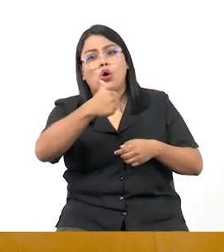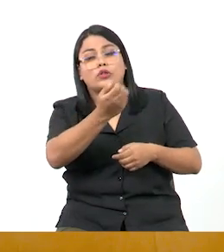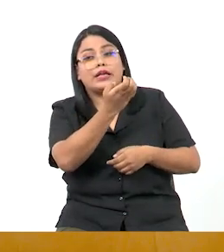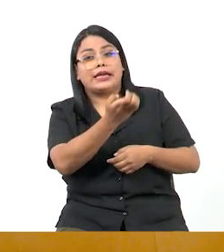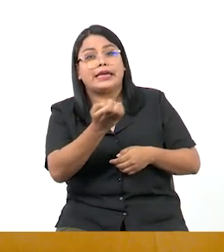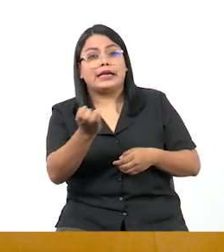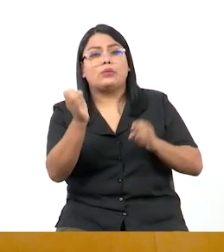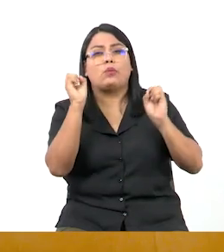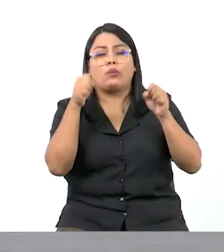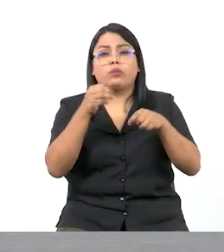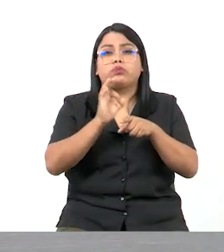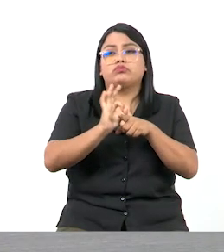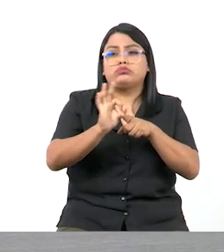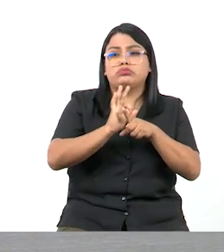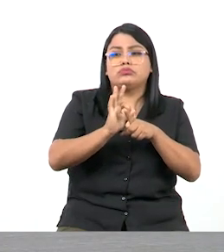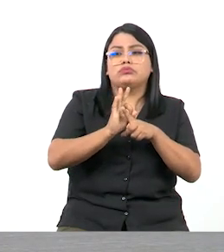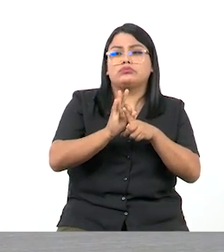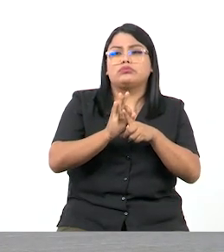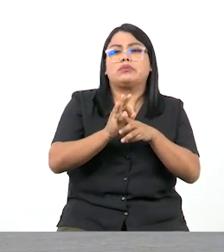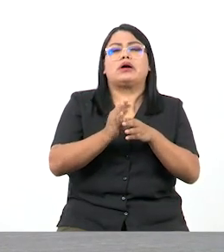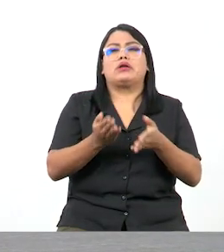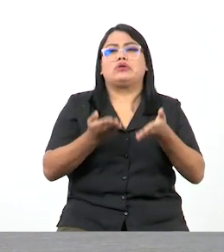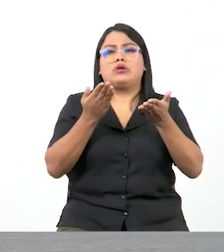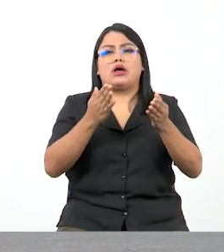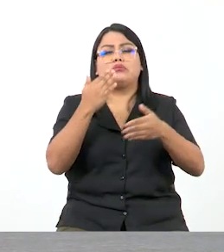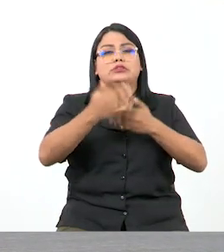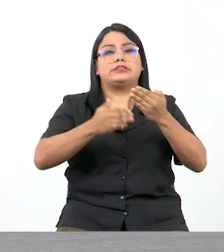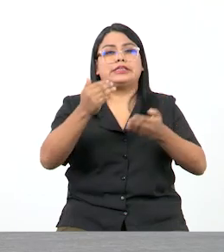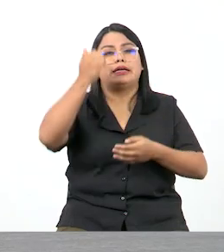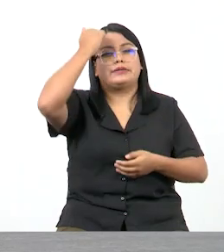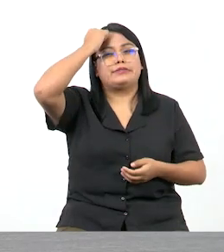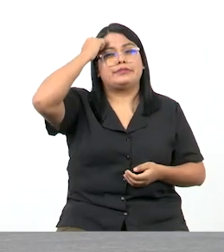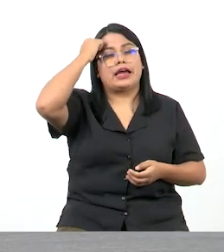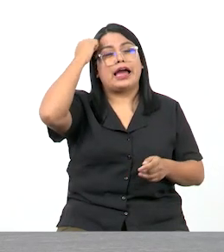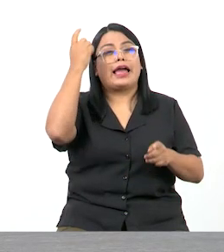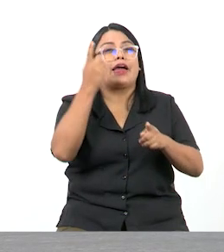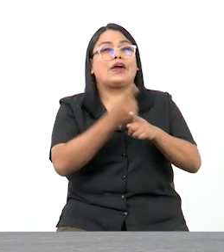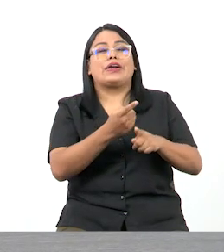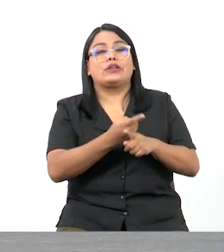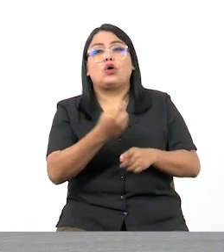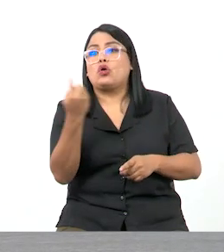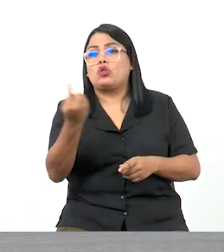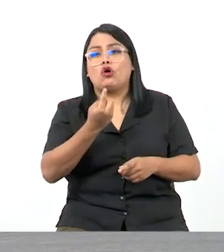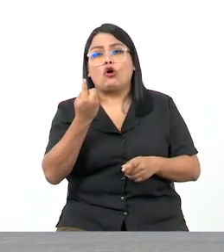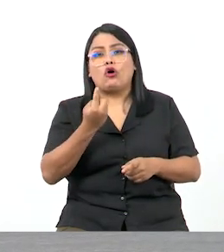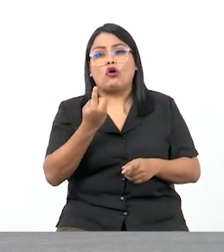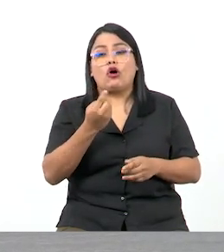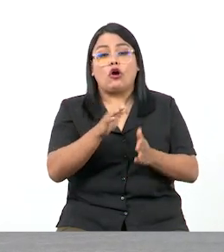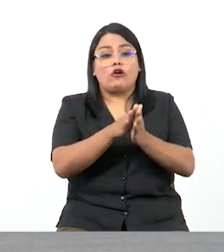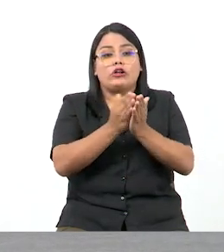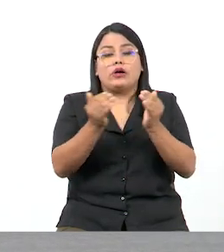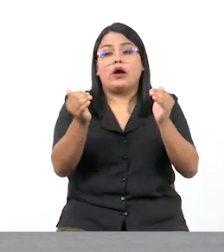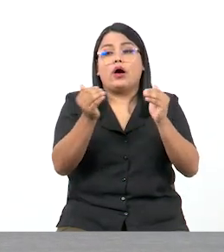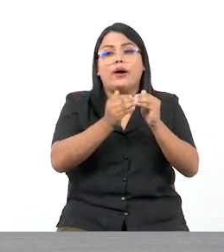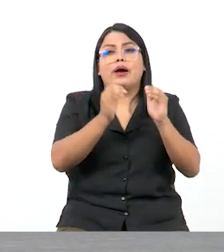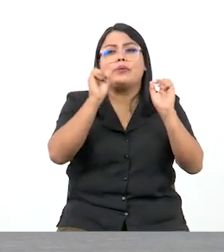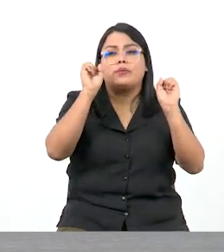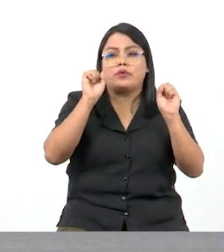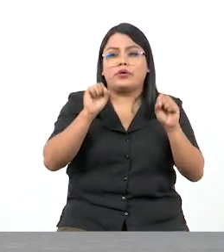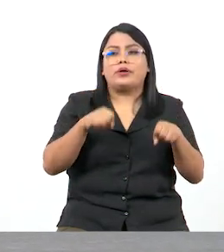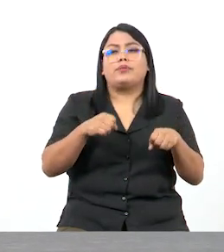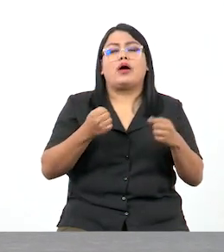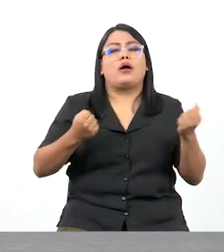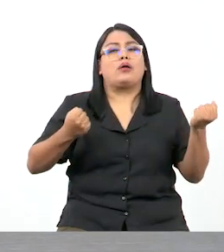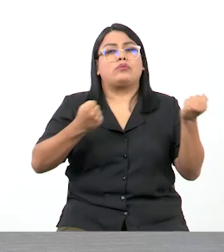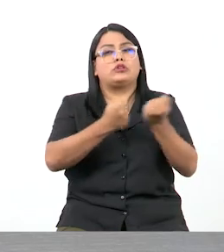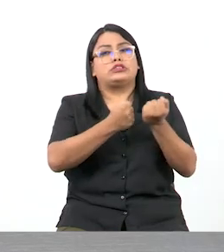verificar cuáles son los otros elementos que le pueden servir para contribuir al proceso de enseñanza. Así es, no solamente tenemos el